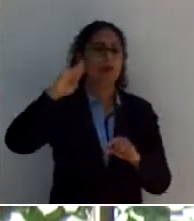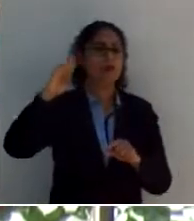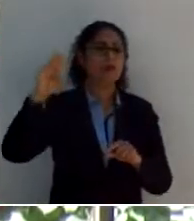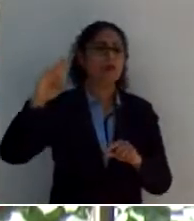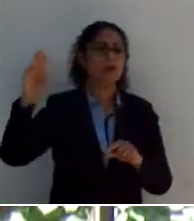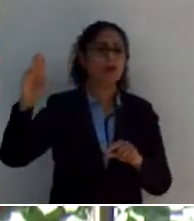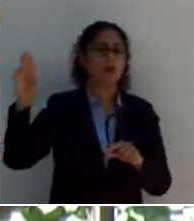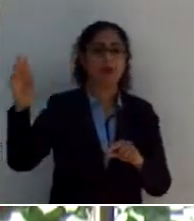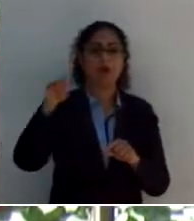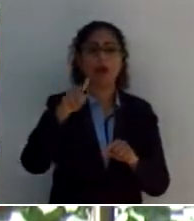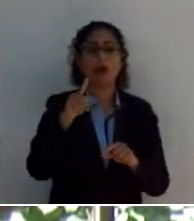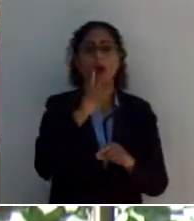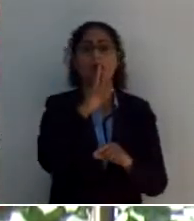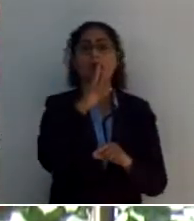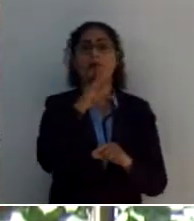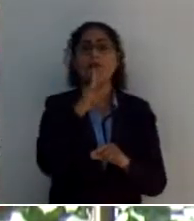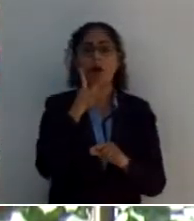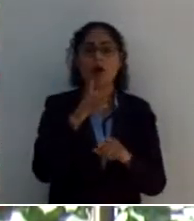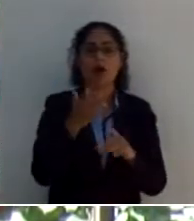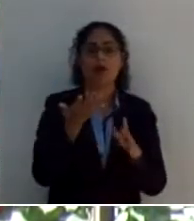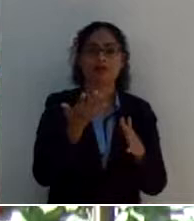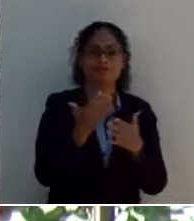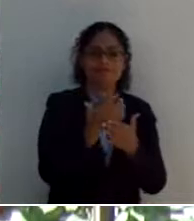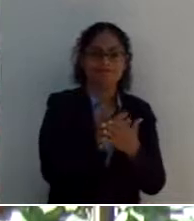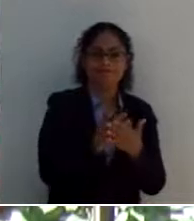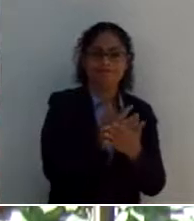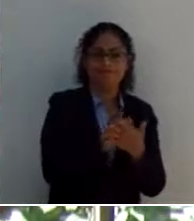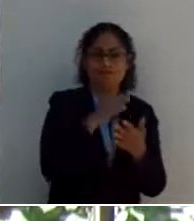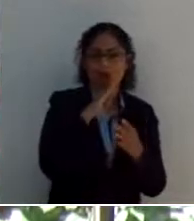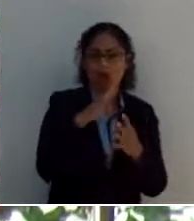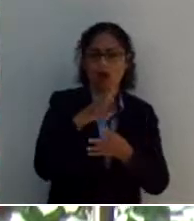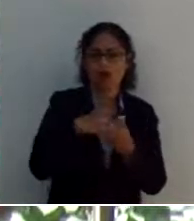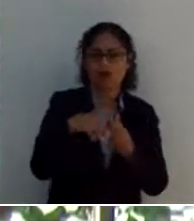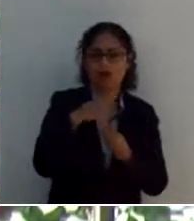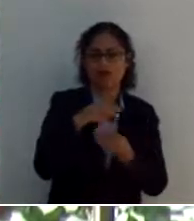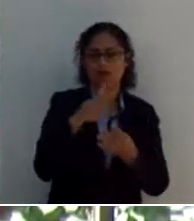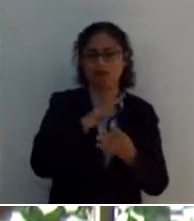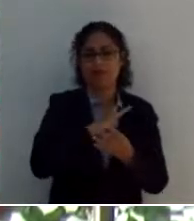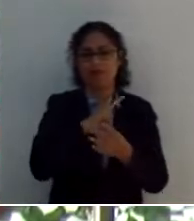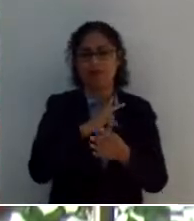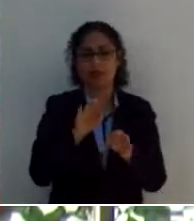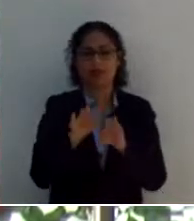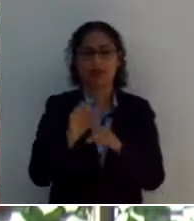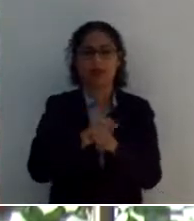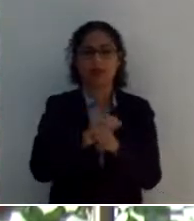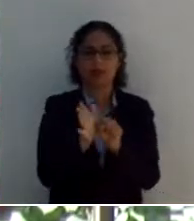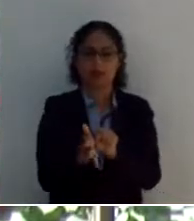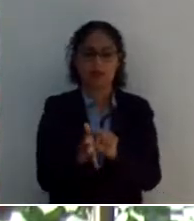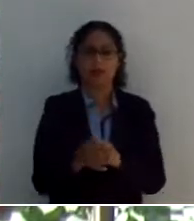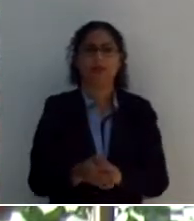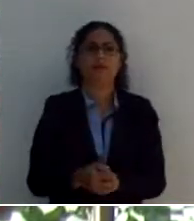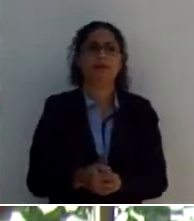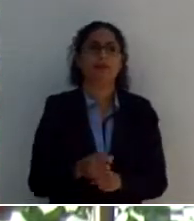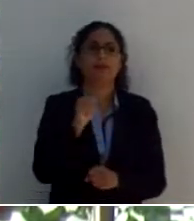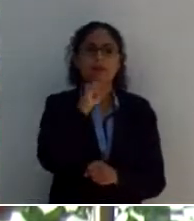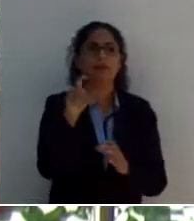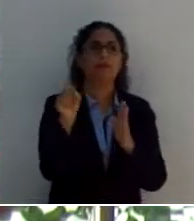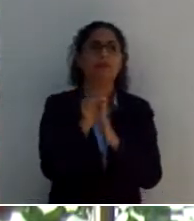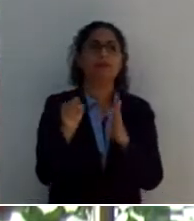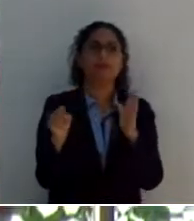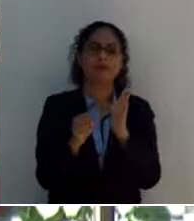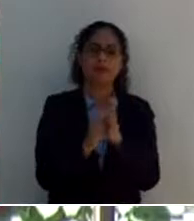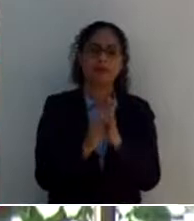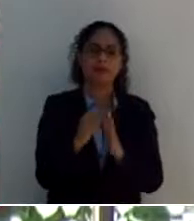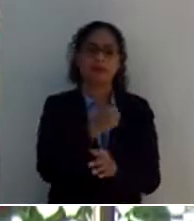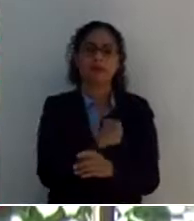que mejor ha administrado el problema de la epidemia. No es lo mismo el sistema